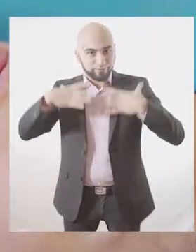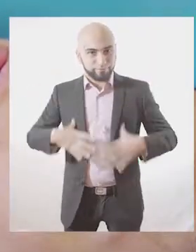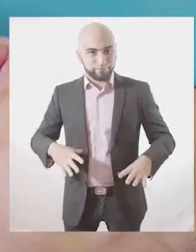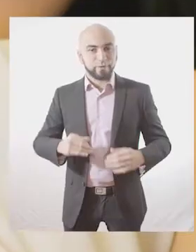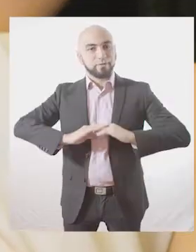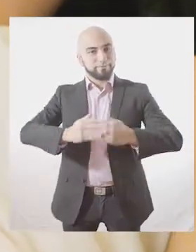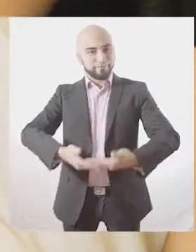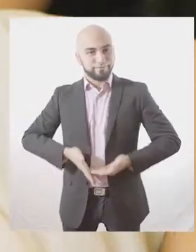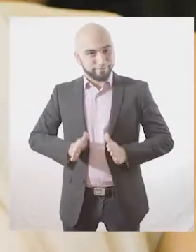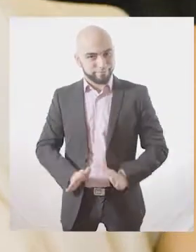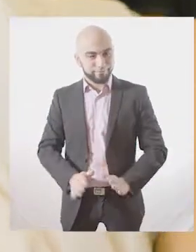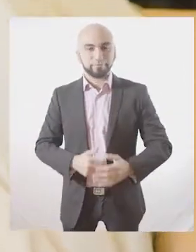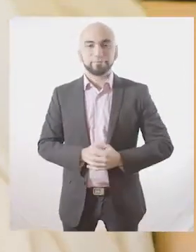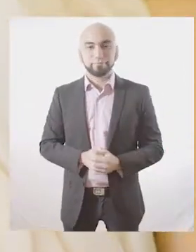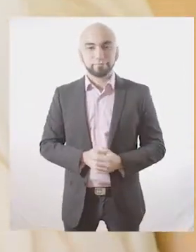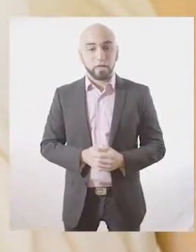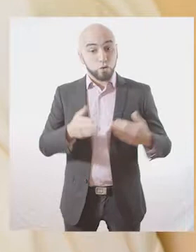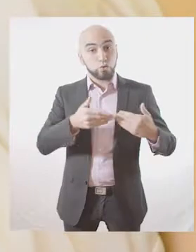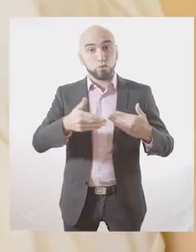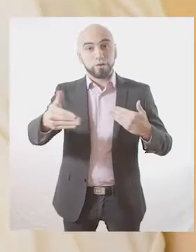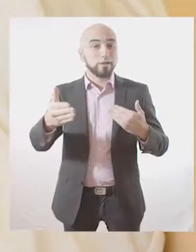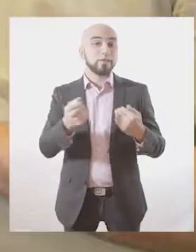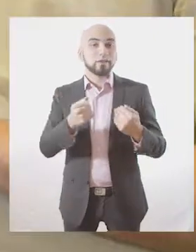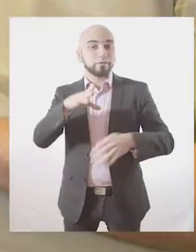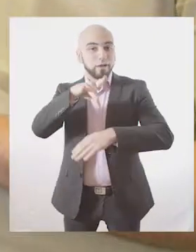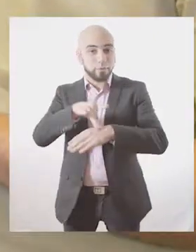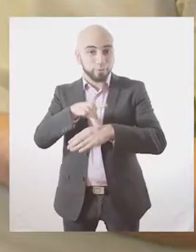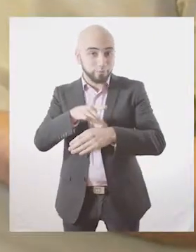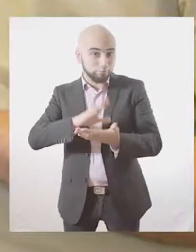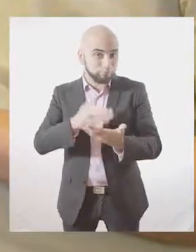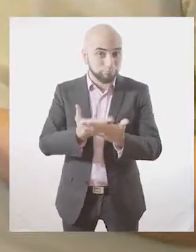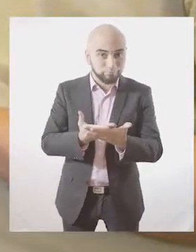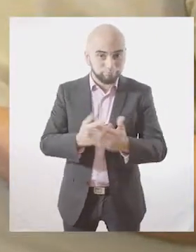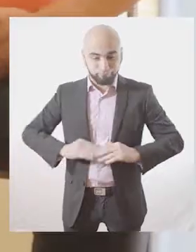perinatal. La ruta de la salud de la gestación y el nacimiento.